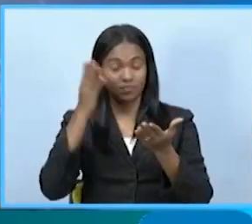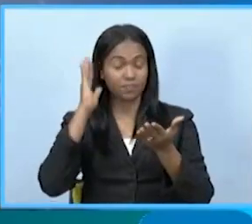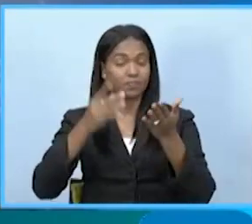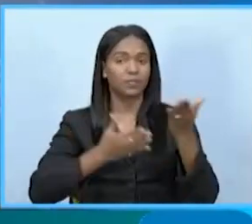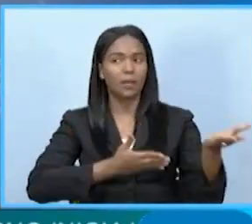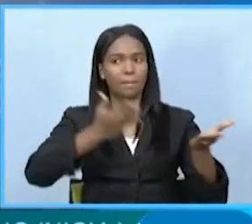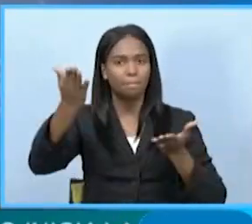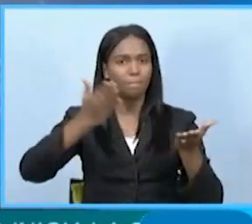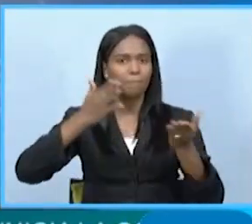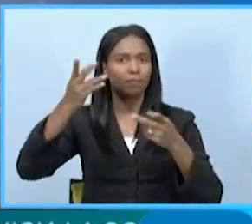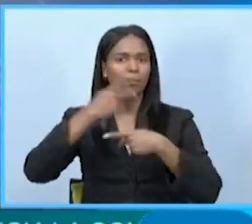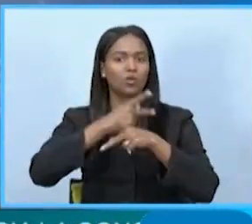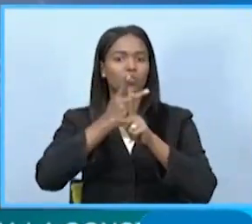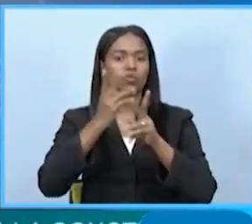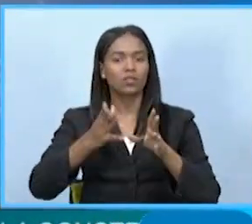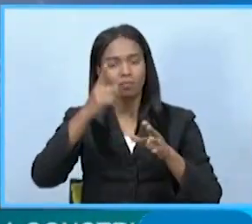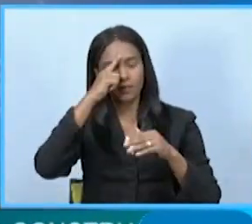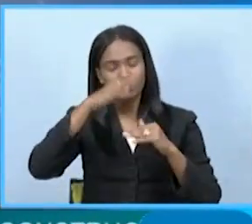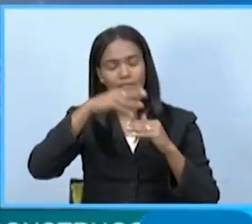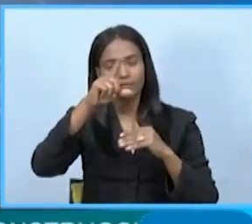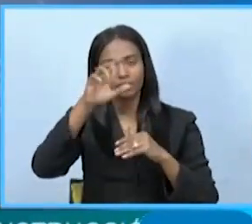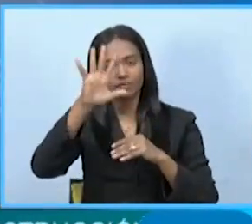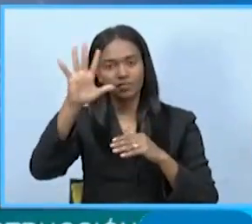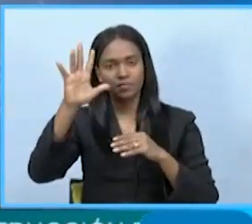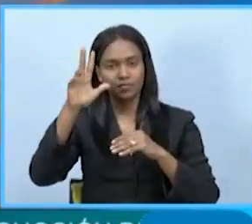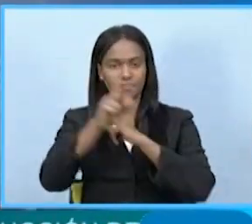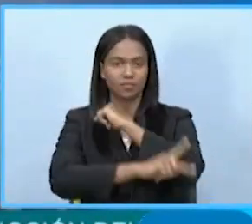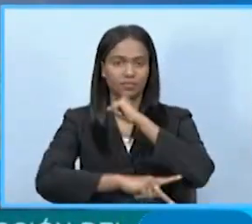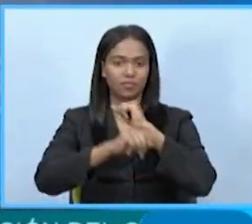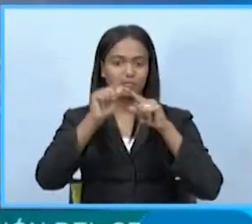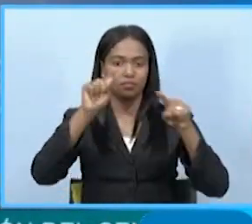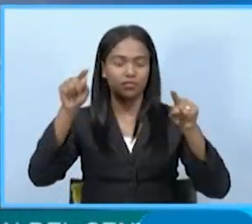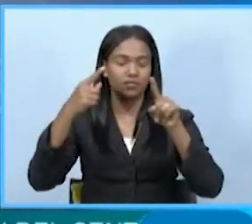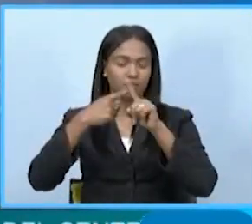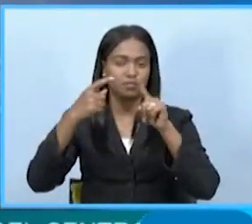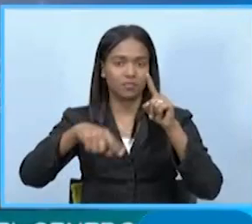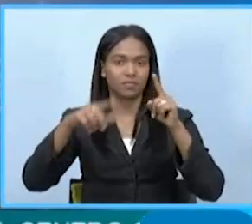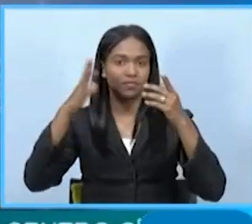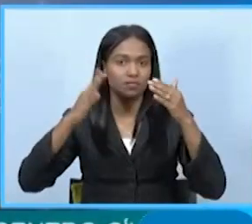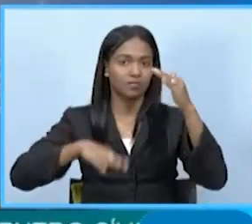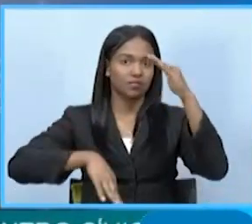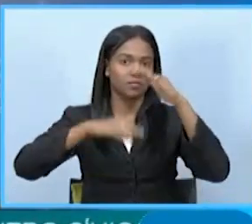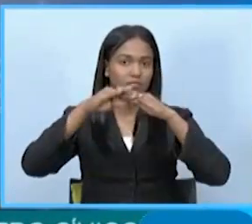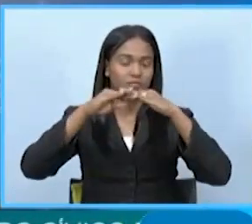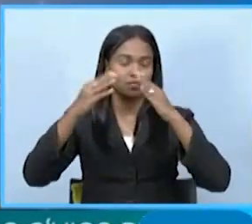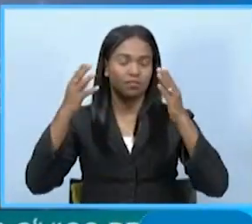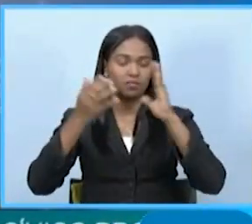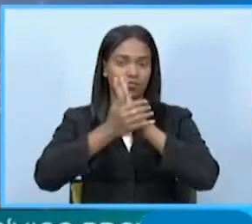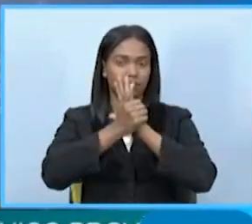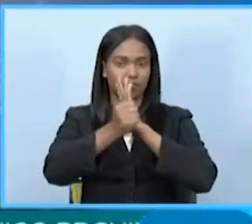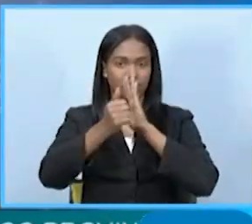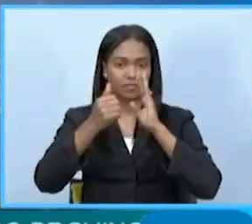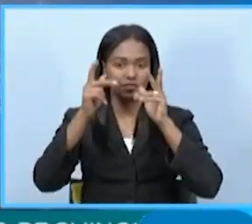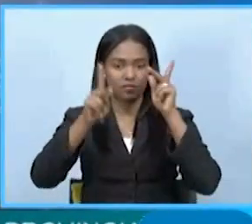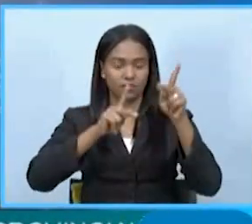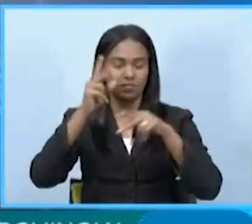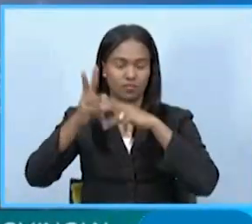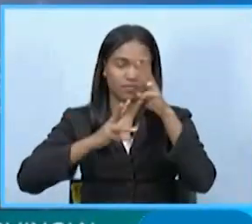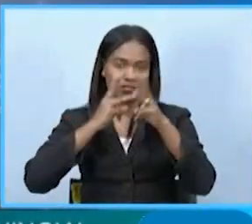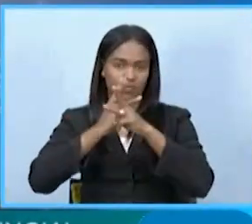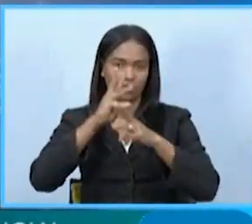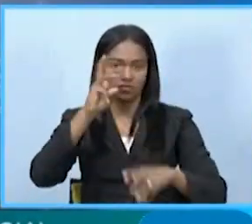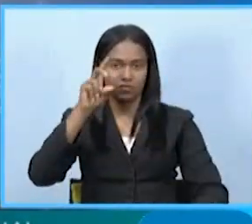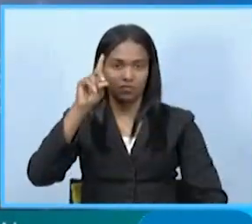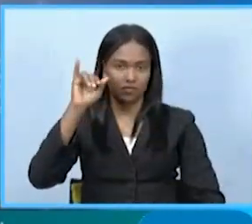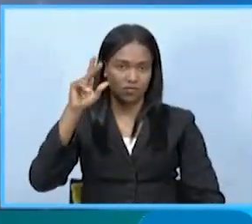exporta productos a más de 135 países, varios de los cuales han alcanzado la categoría de líderes mundiales.